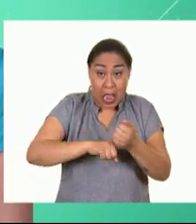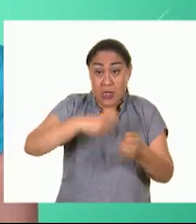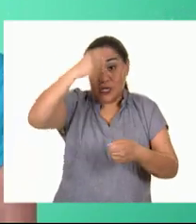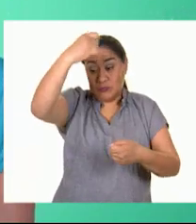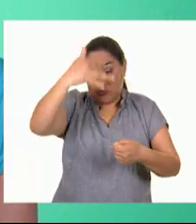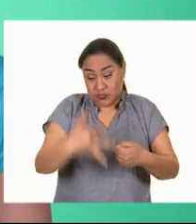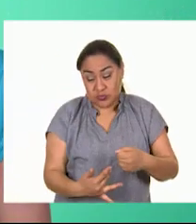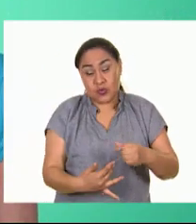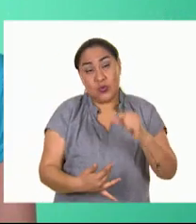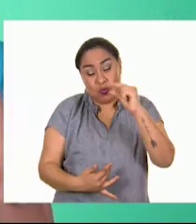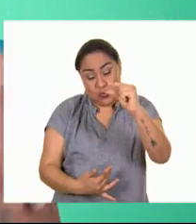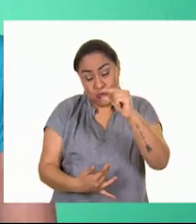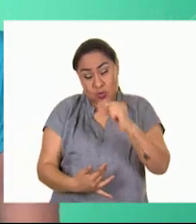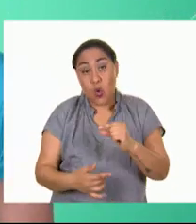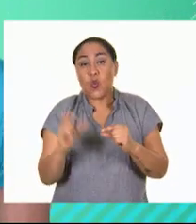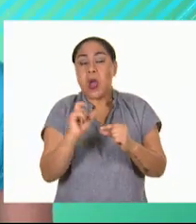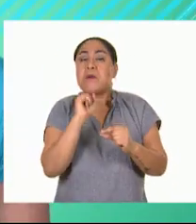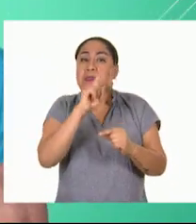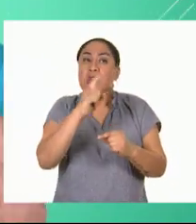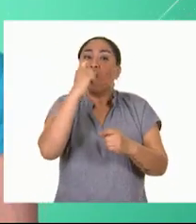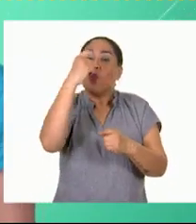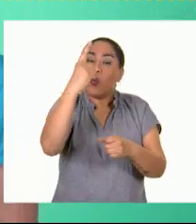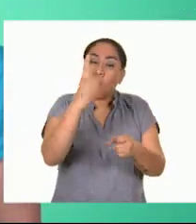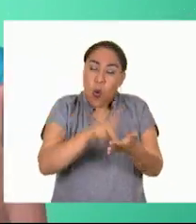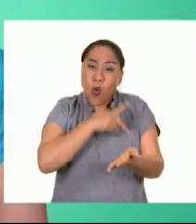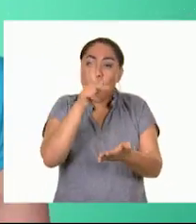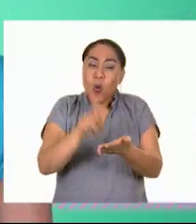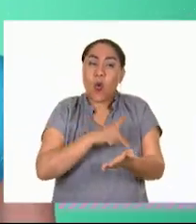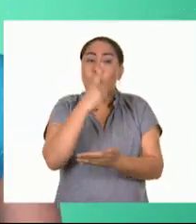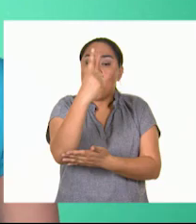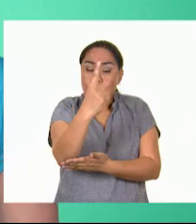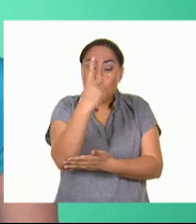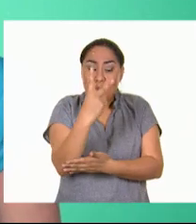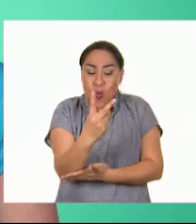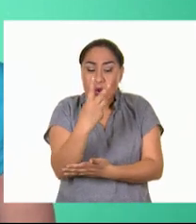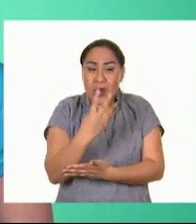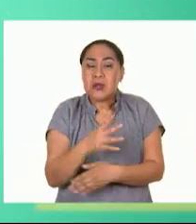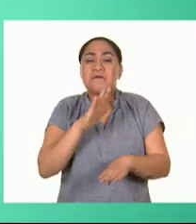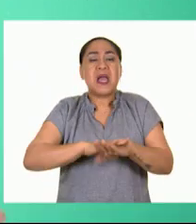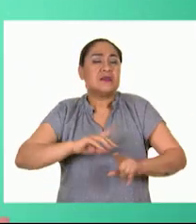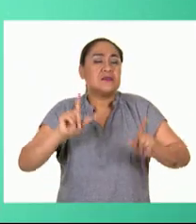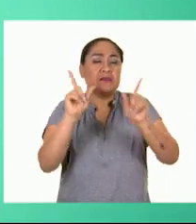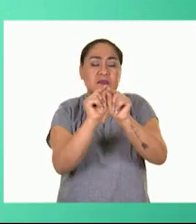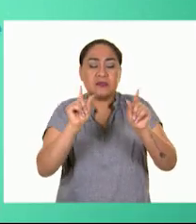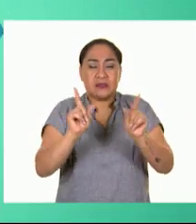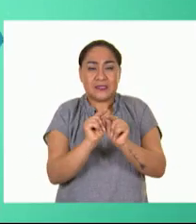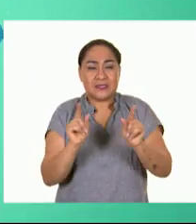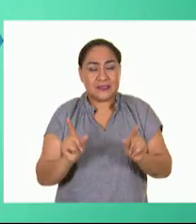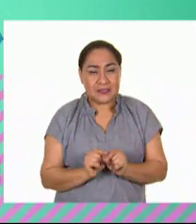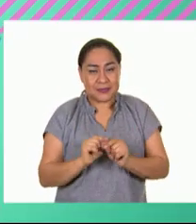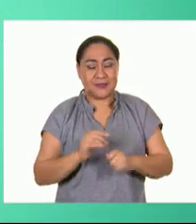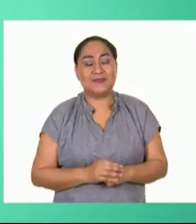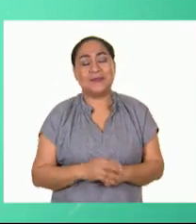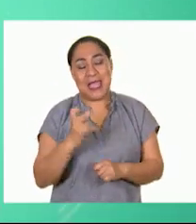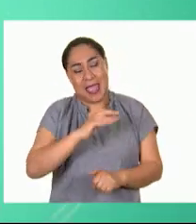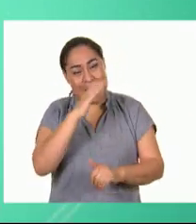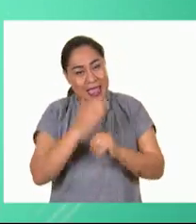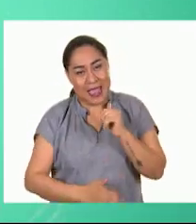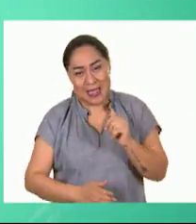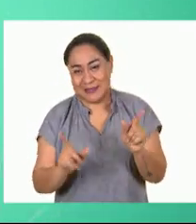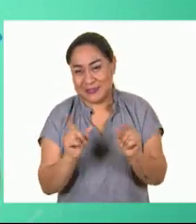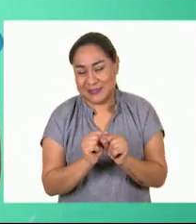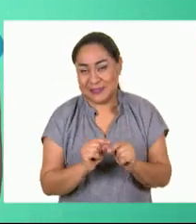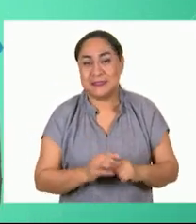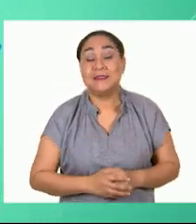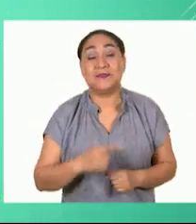mayor y al usarse una y otra vez nos ayudan a simplificar los códigos. Hemos llegado al final de esta lección.